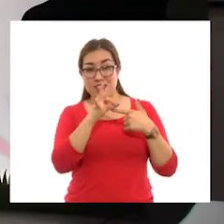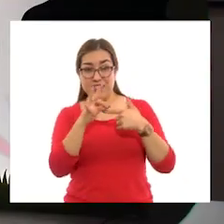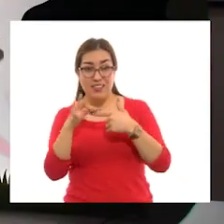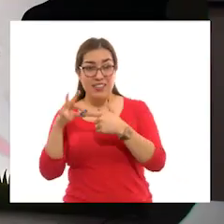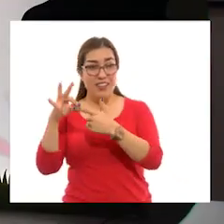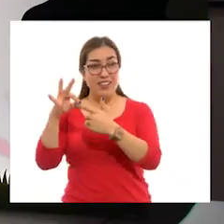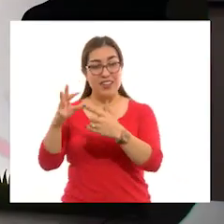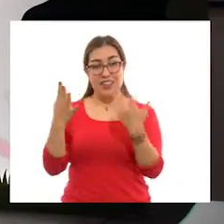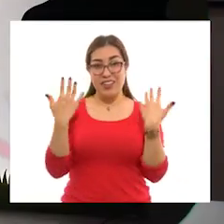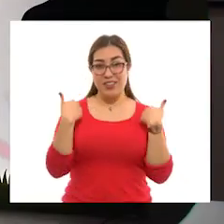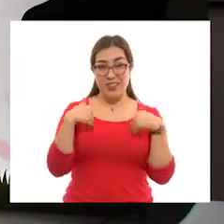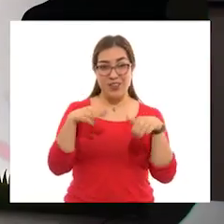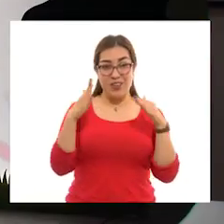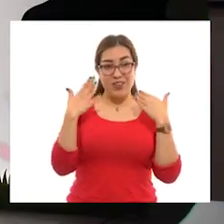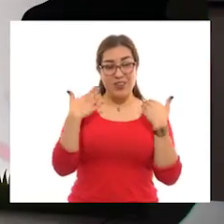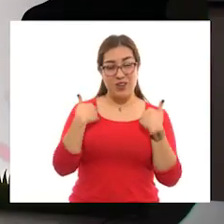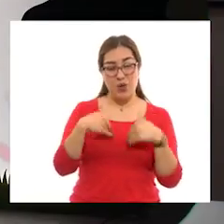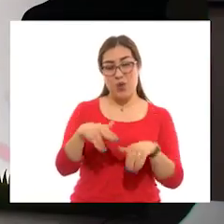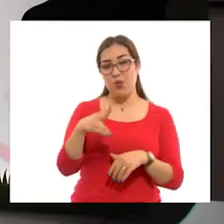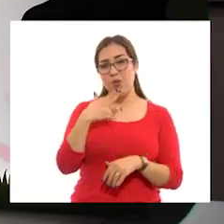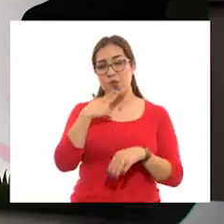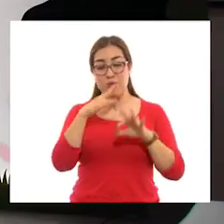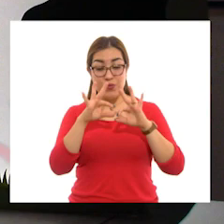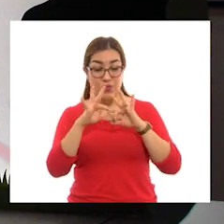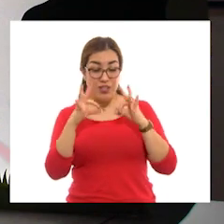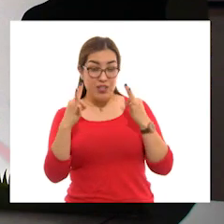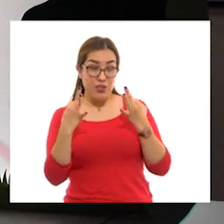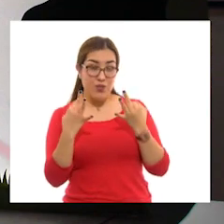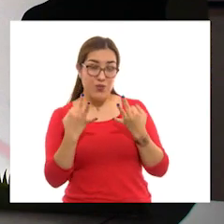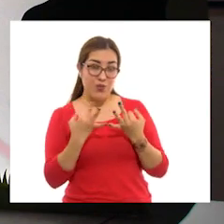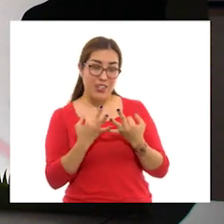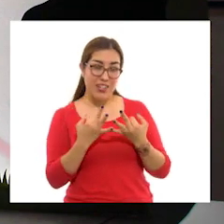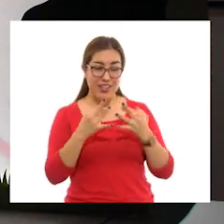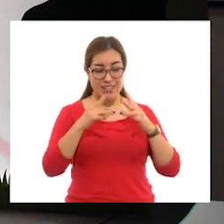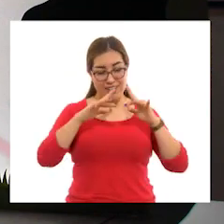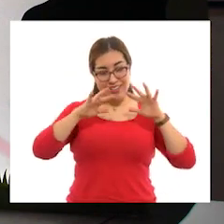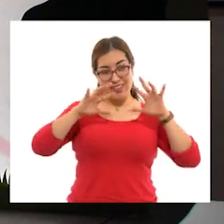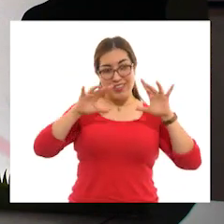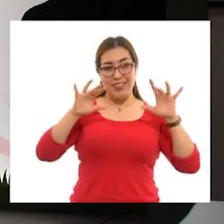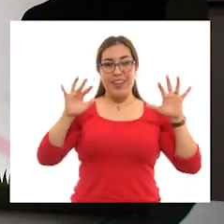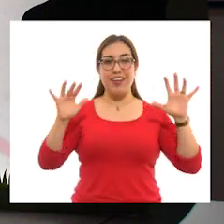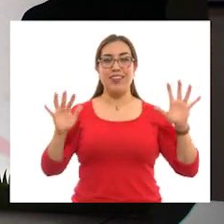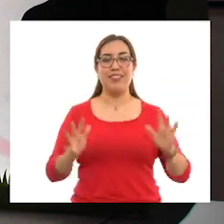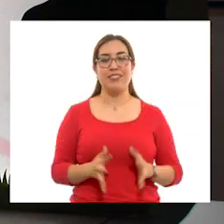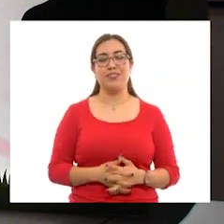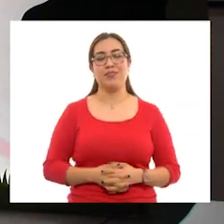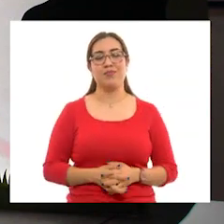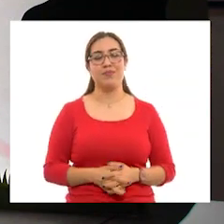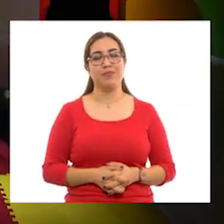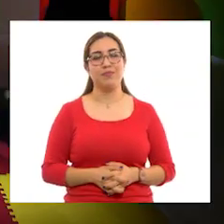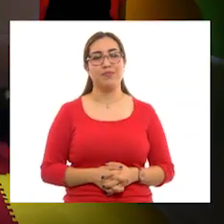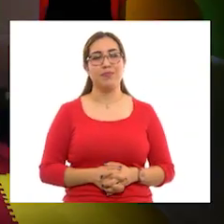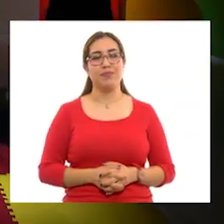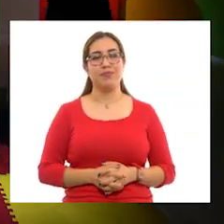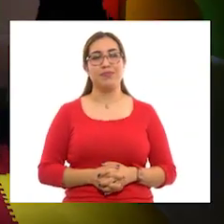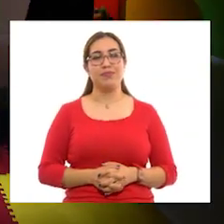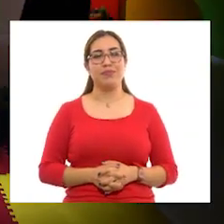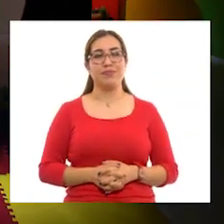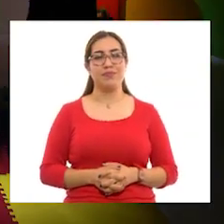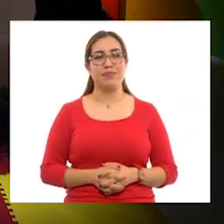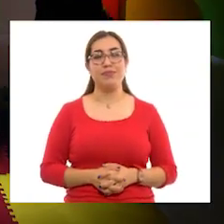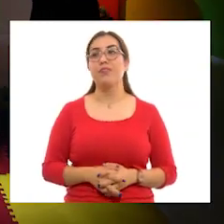paseo con tus figuritas. ¡Ah!